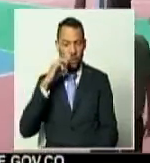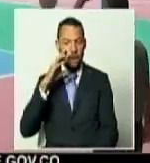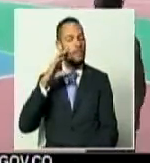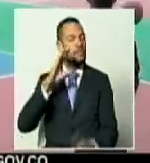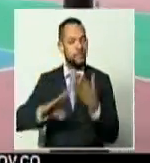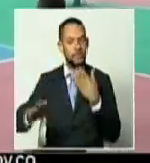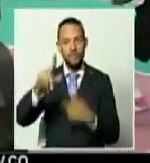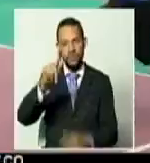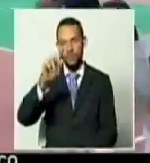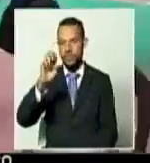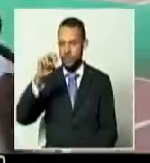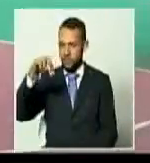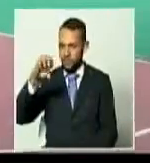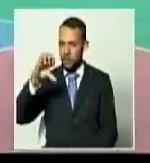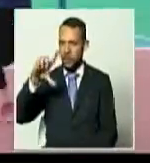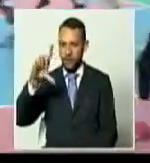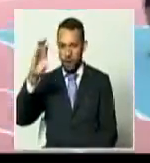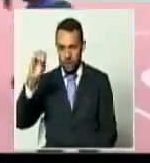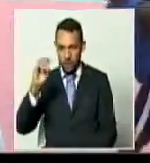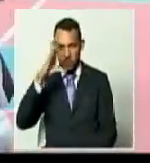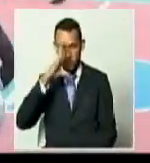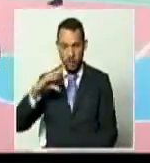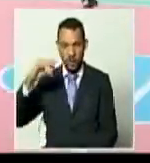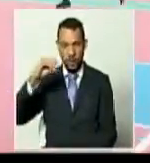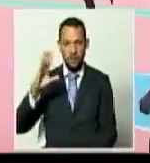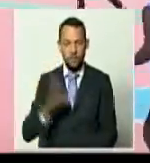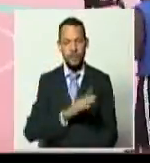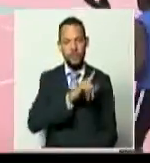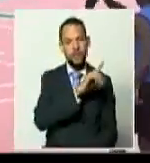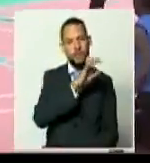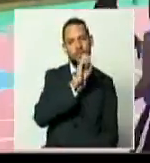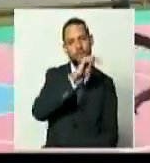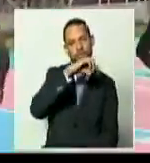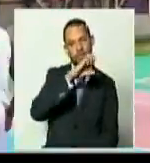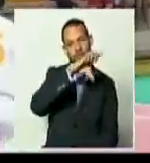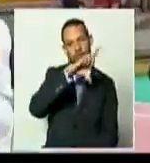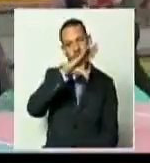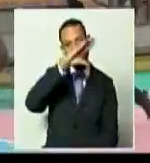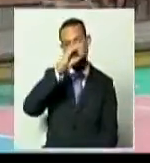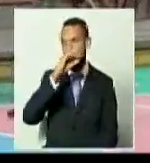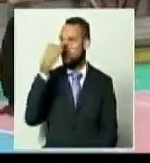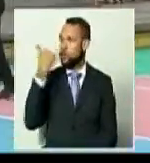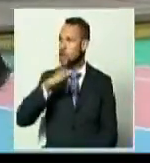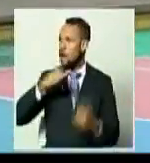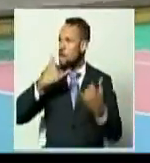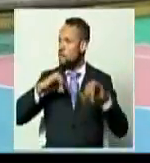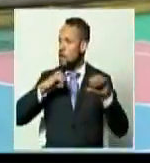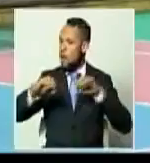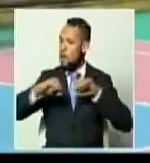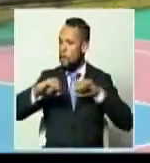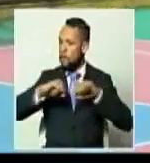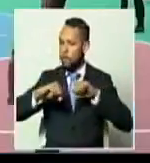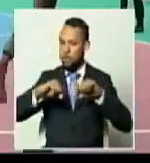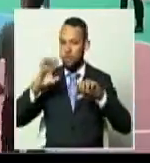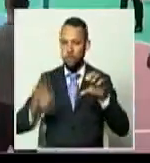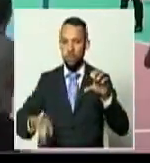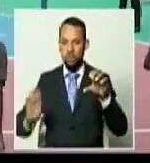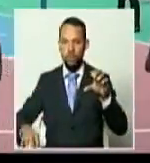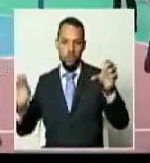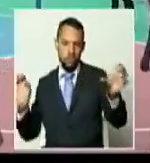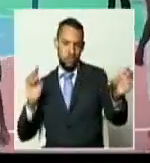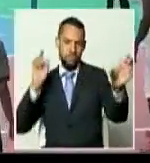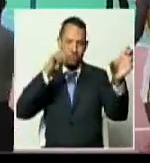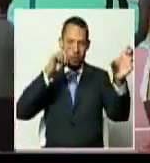El baloncesto masculino categoría libre en Confenalco llegó a su gran final con el duelo entre los quintetos squash y Gente